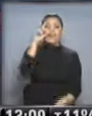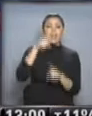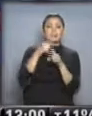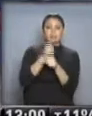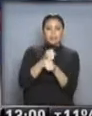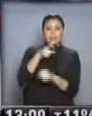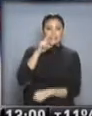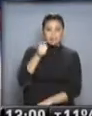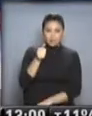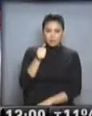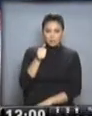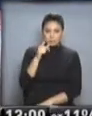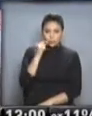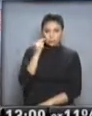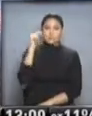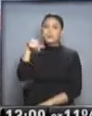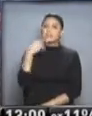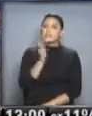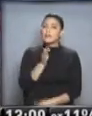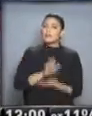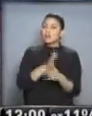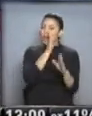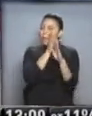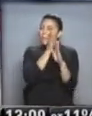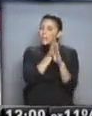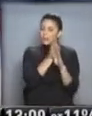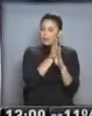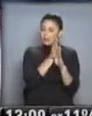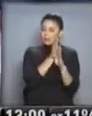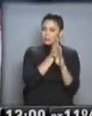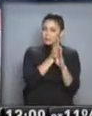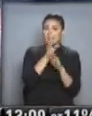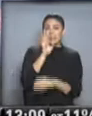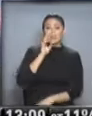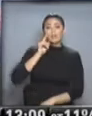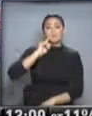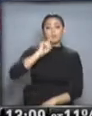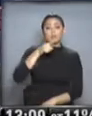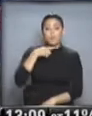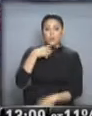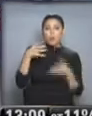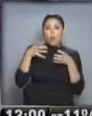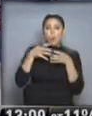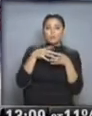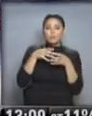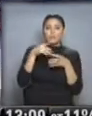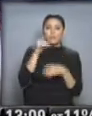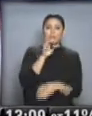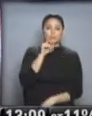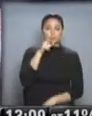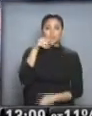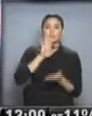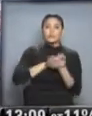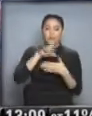supuesto lo que se sabe acerca de la vigilancia y el espionaje por parte de la inteligencia norteamericana en la región